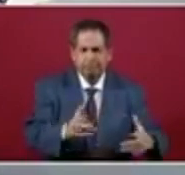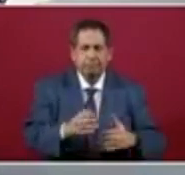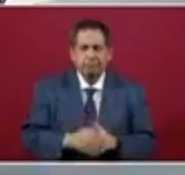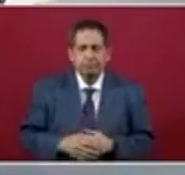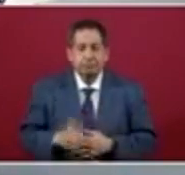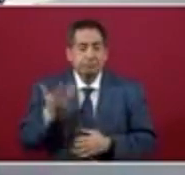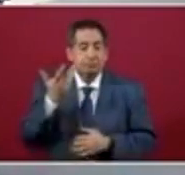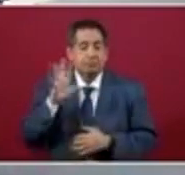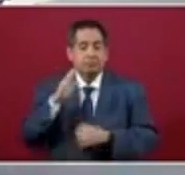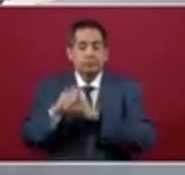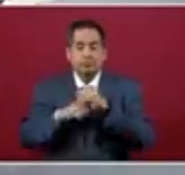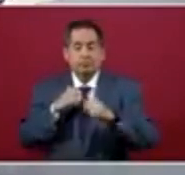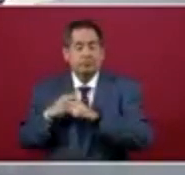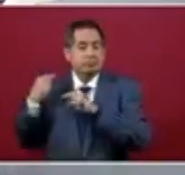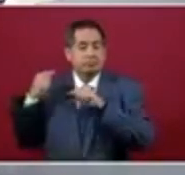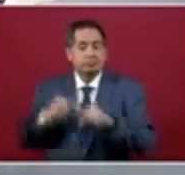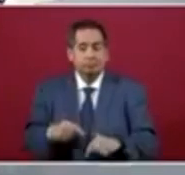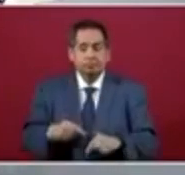10 años para acá,